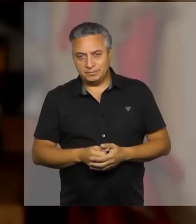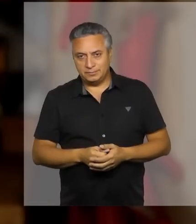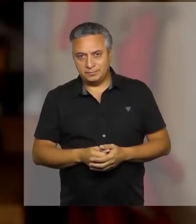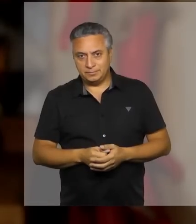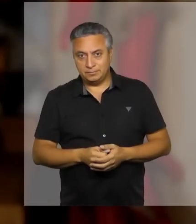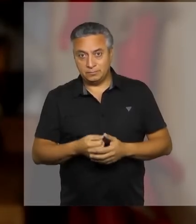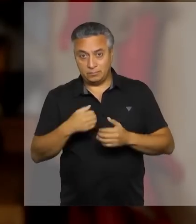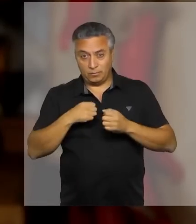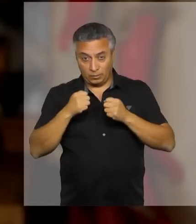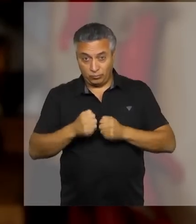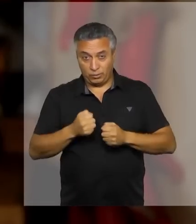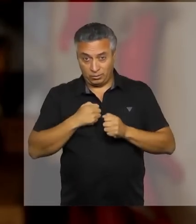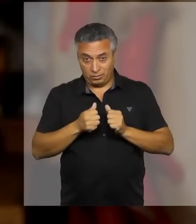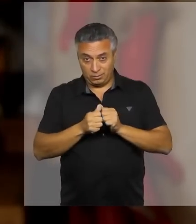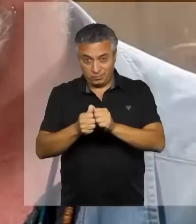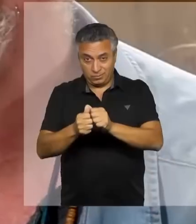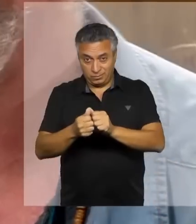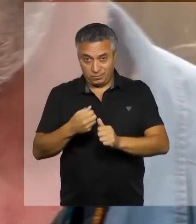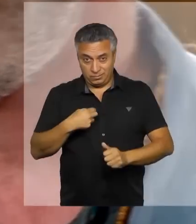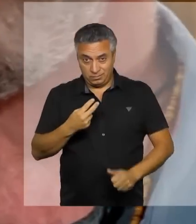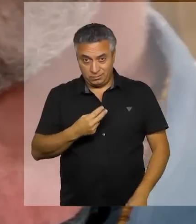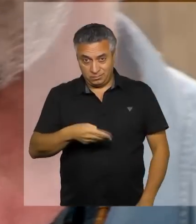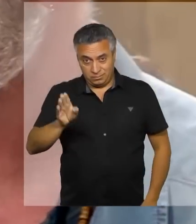¿Me puedo ir con usted?